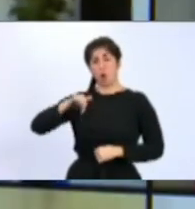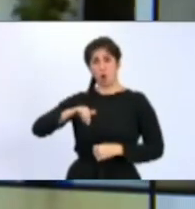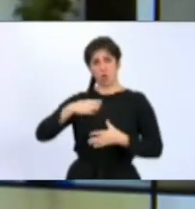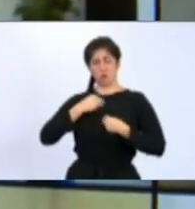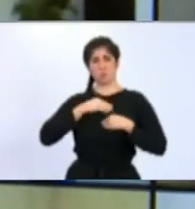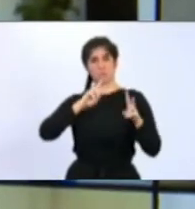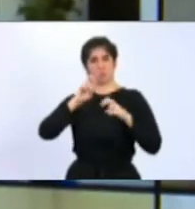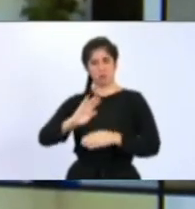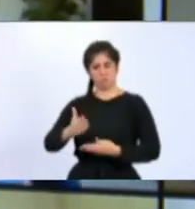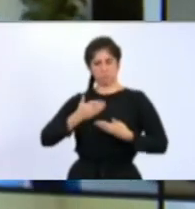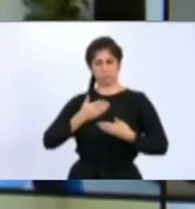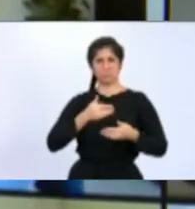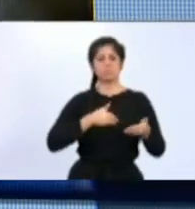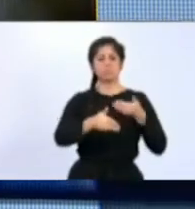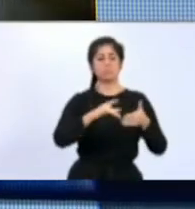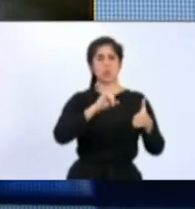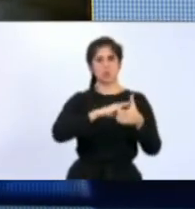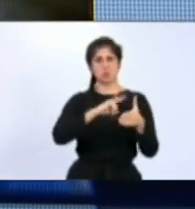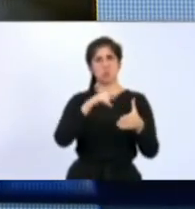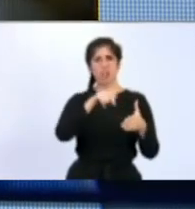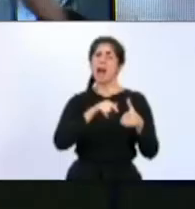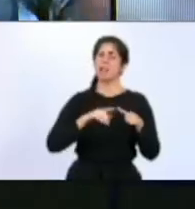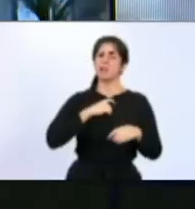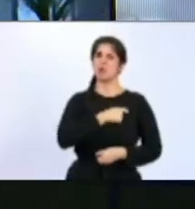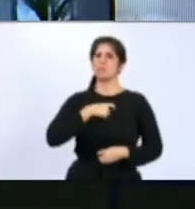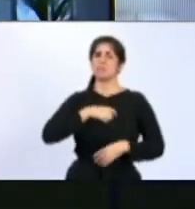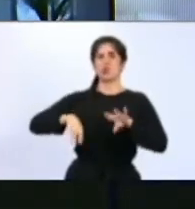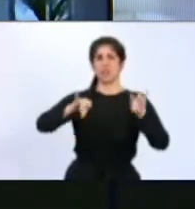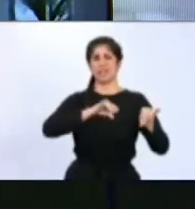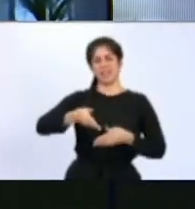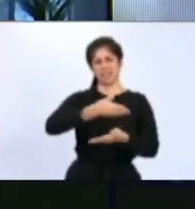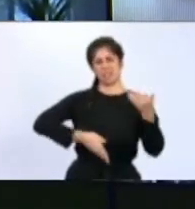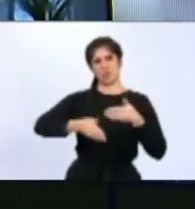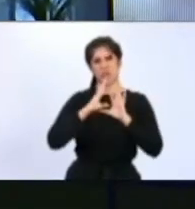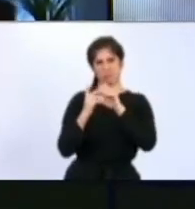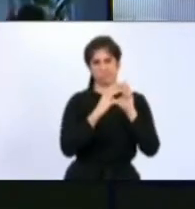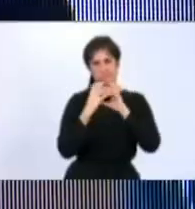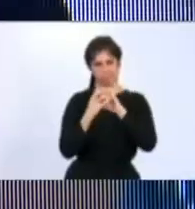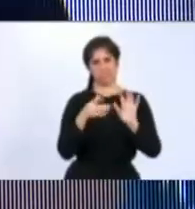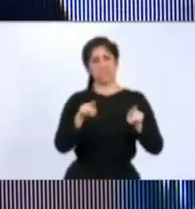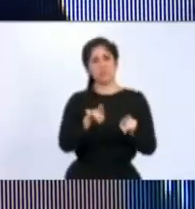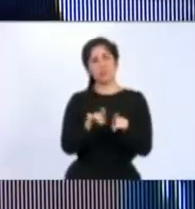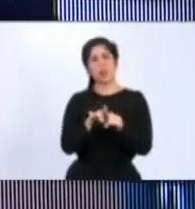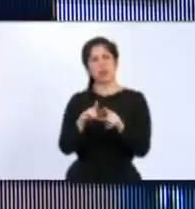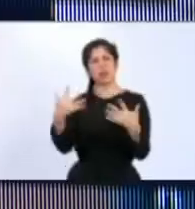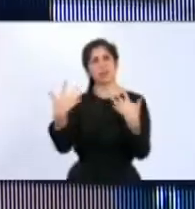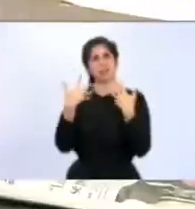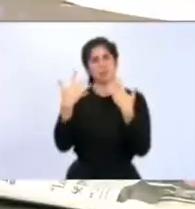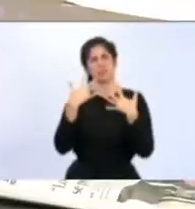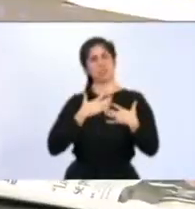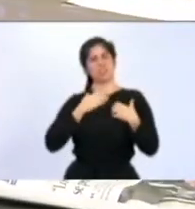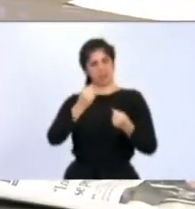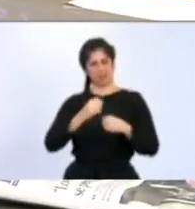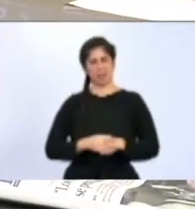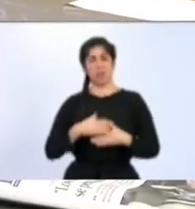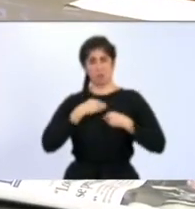la Comisión Interterritorial, es decir, mañana, esas recomendaciones sanitarias, que también, de una primera lectura,